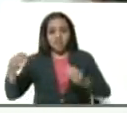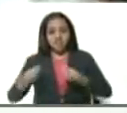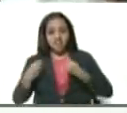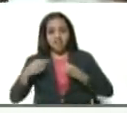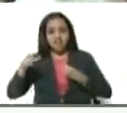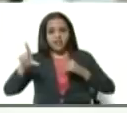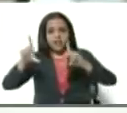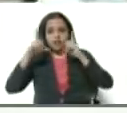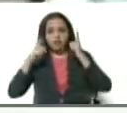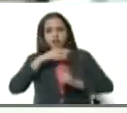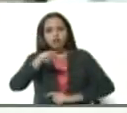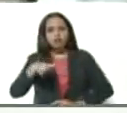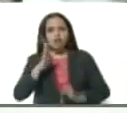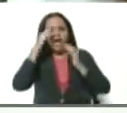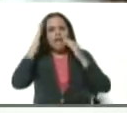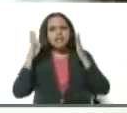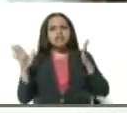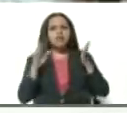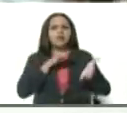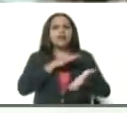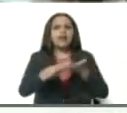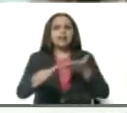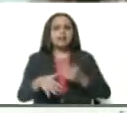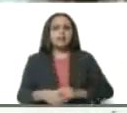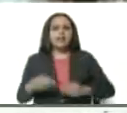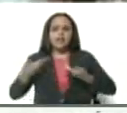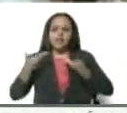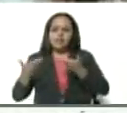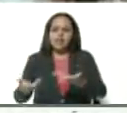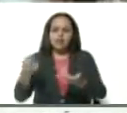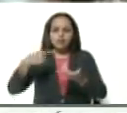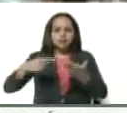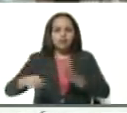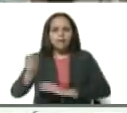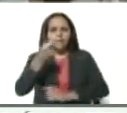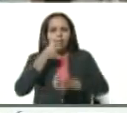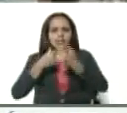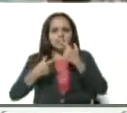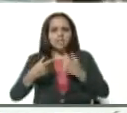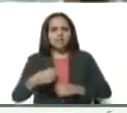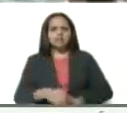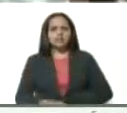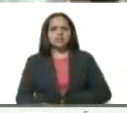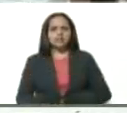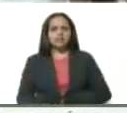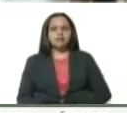vamos a atender de manera gratuita, dándole los medicamentos que